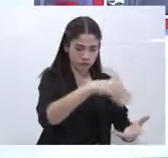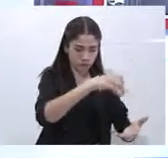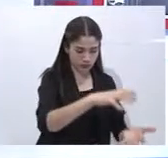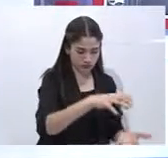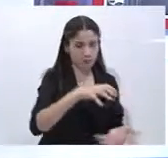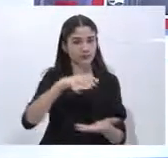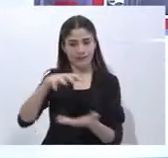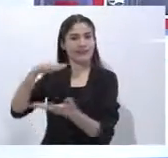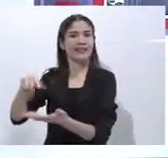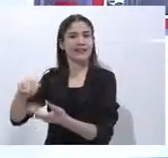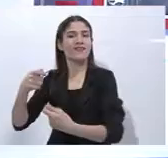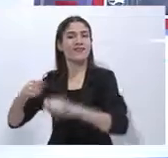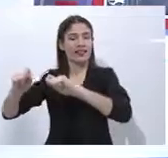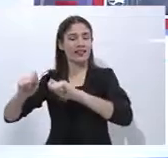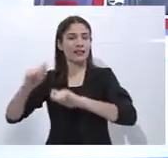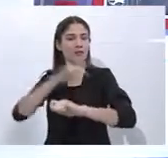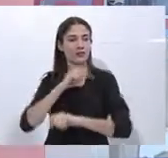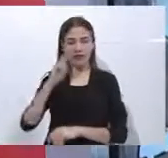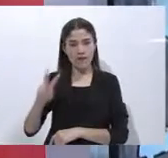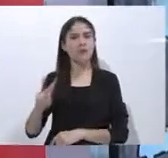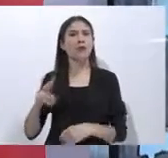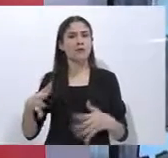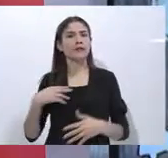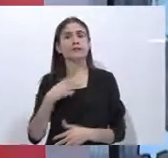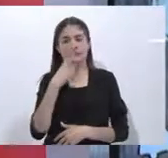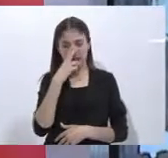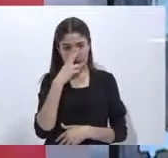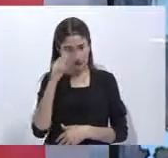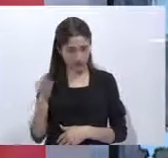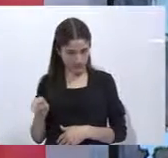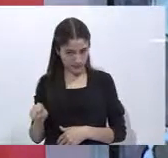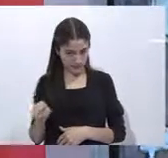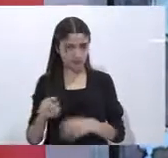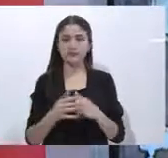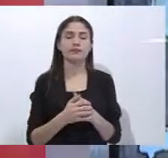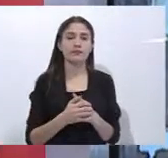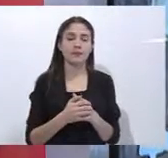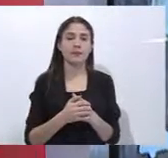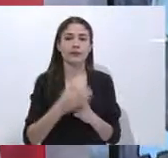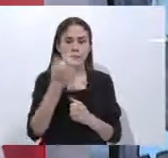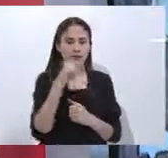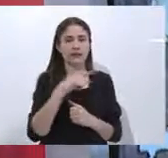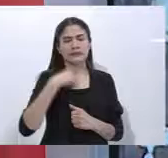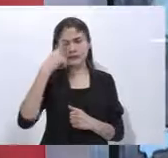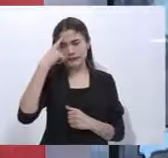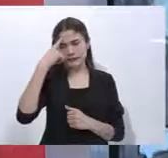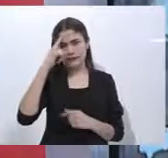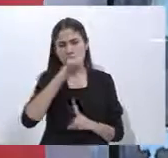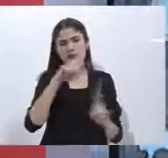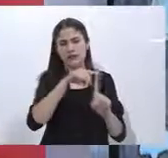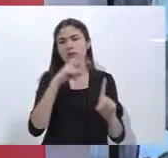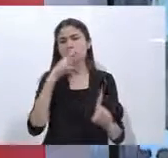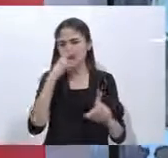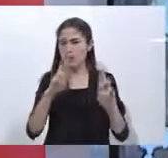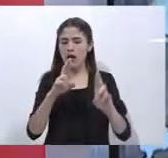analizando continuar con esto continuar con esto periódicamente porque también la